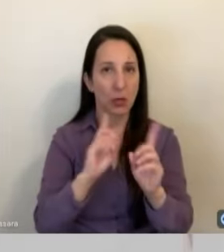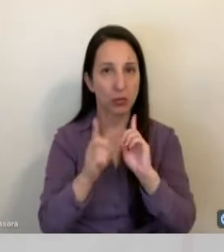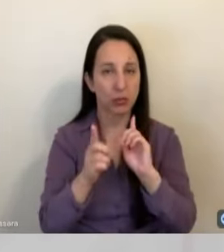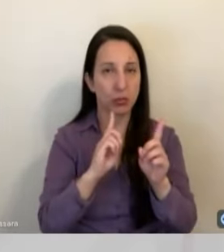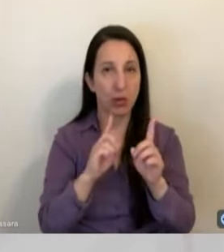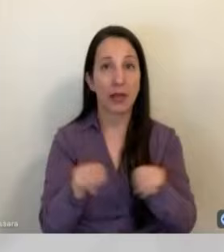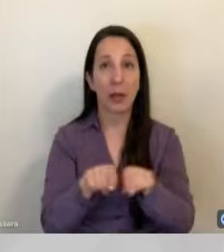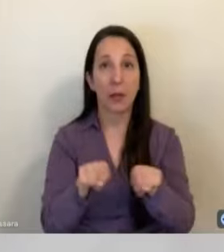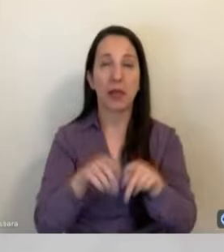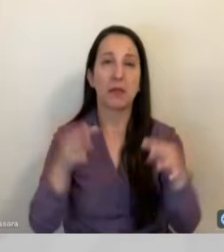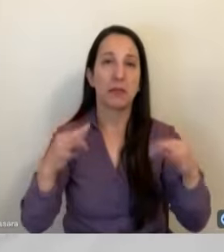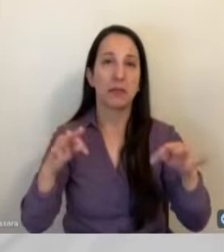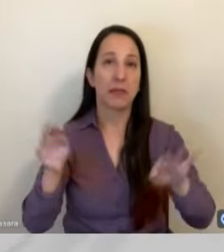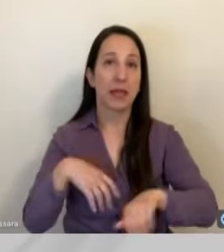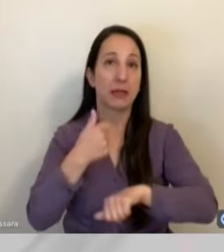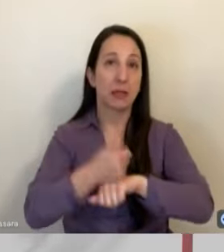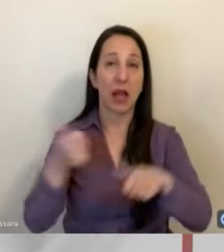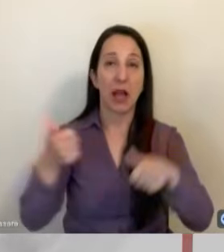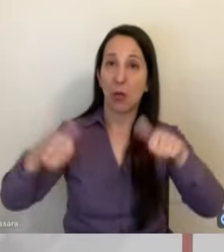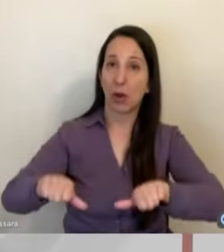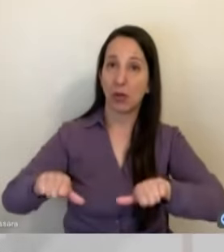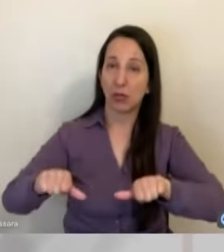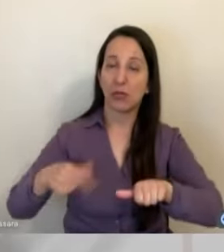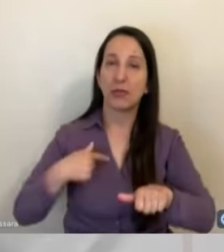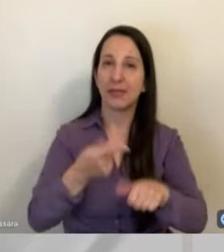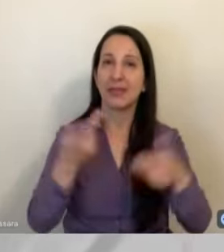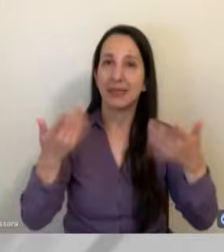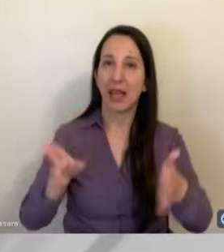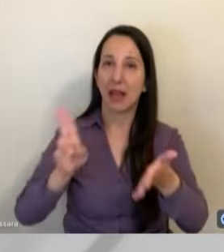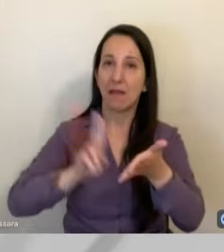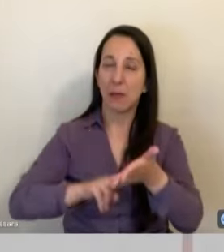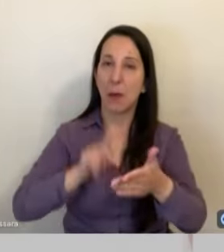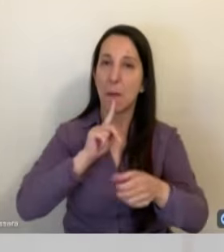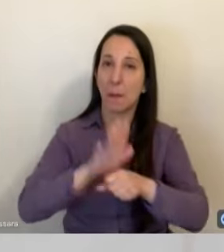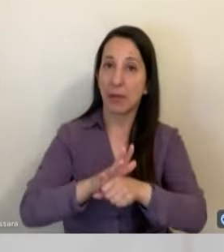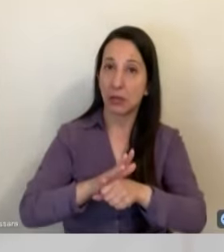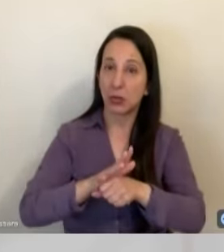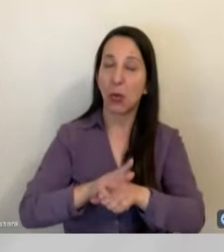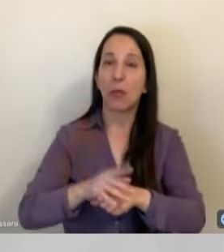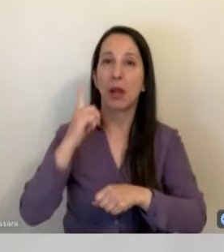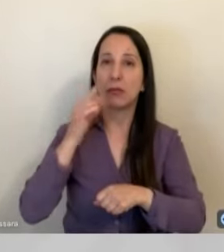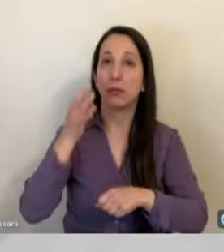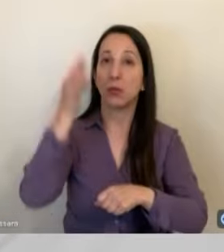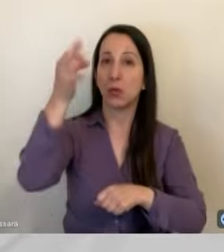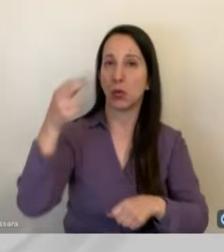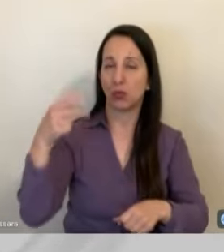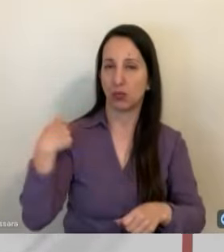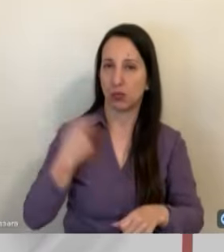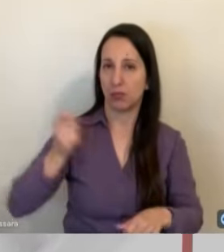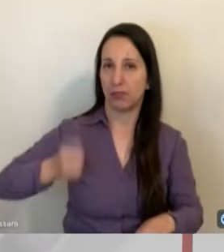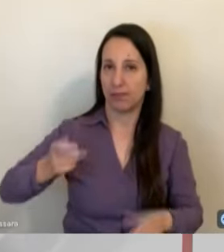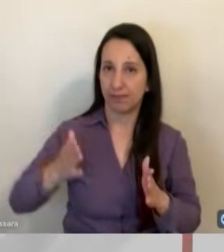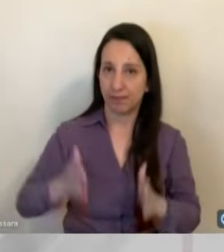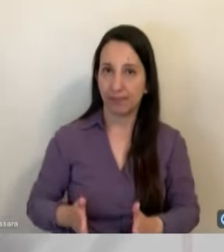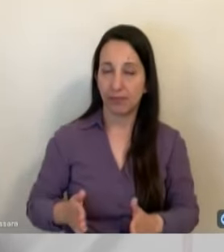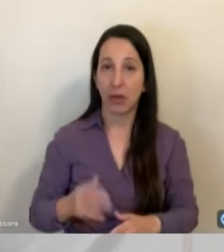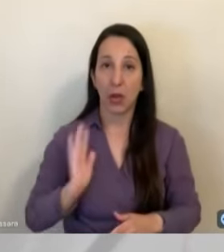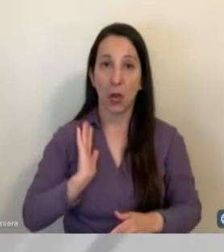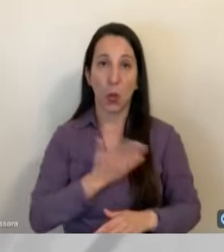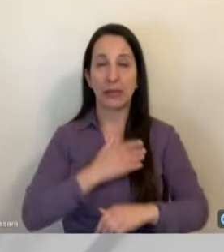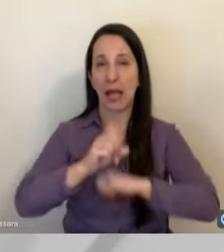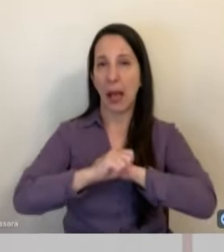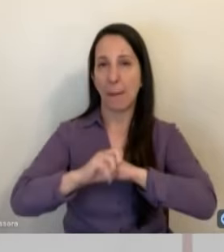establecer acuerdos y hasta hemos firmado compromisos para cuando estemos en el gobierno, porque nuestra campaña es una campaña de todos, este es